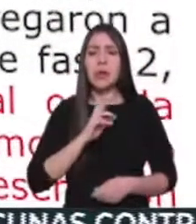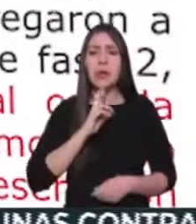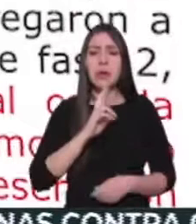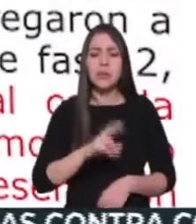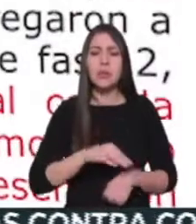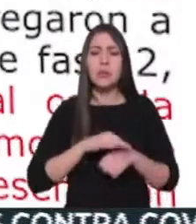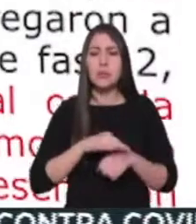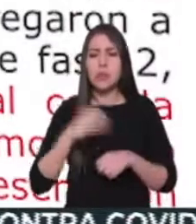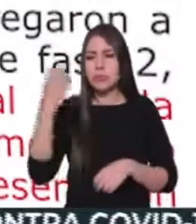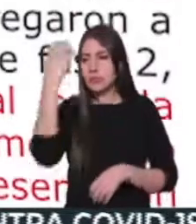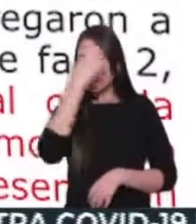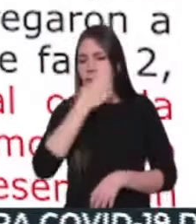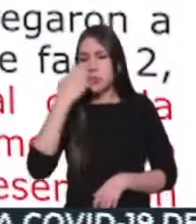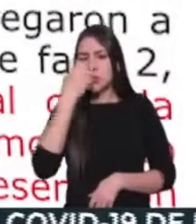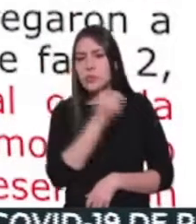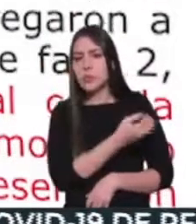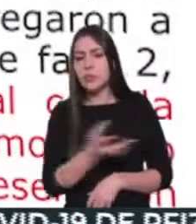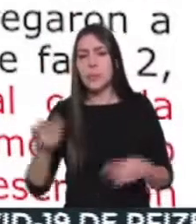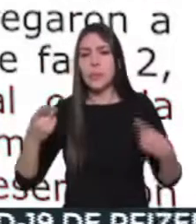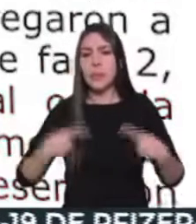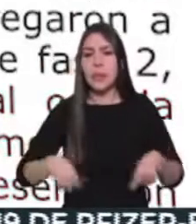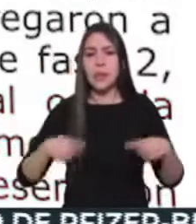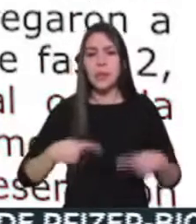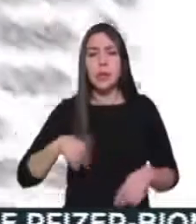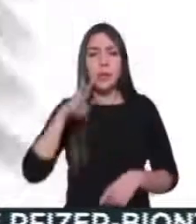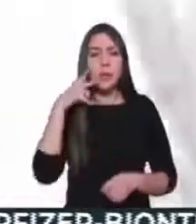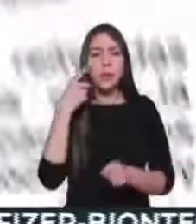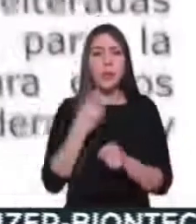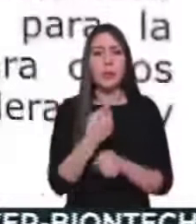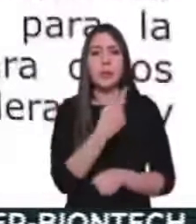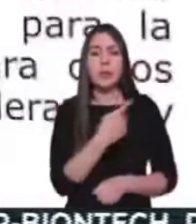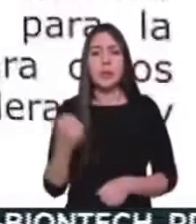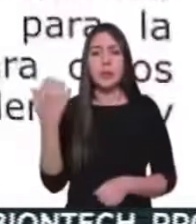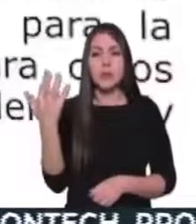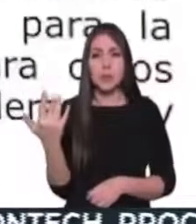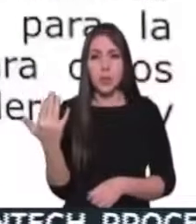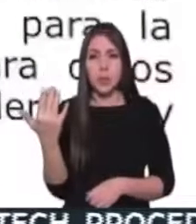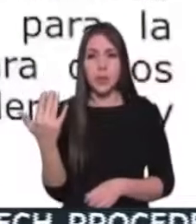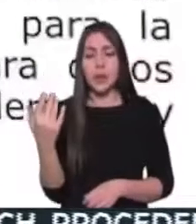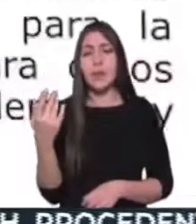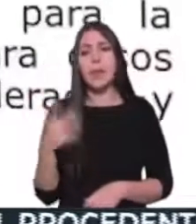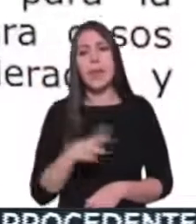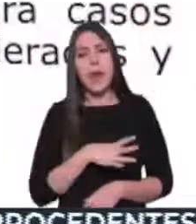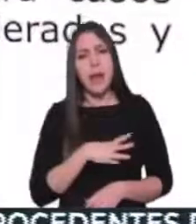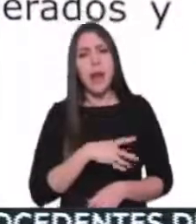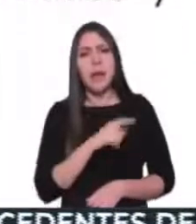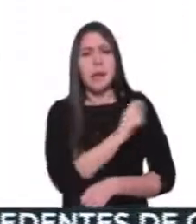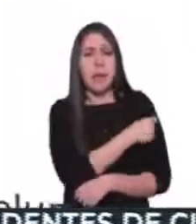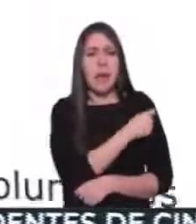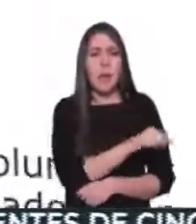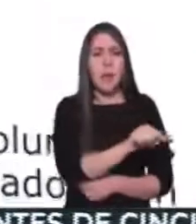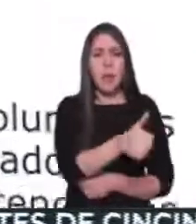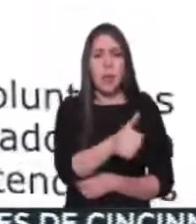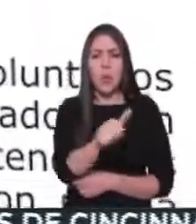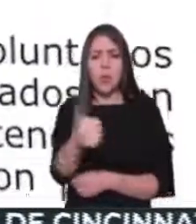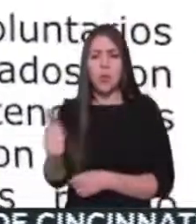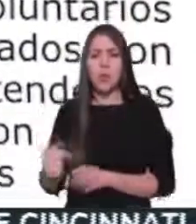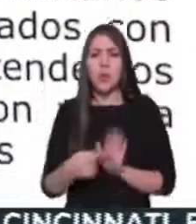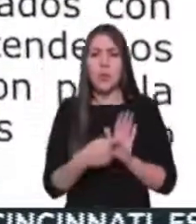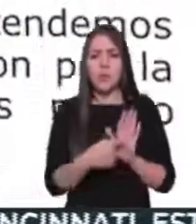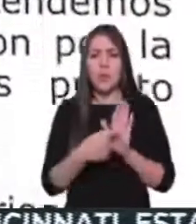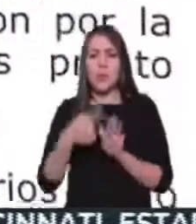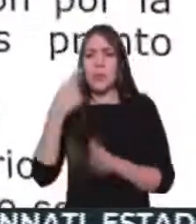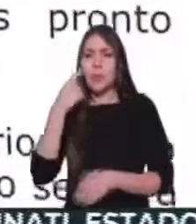resultados hechos a nivel global con la participación de 150 voluntarios, aunque existen otras vacunas que presentaron para su